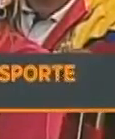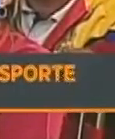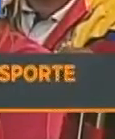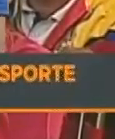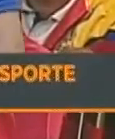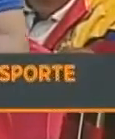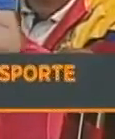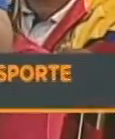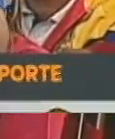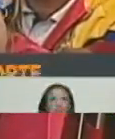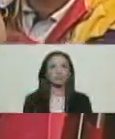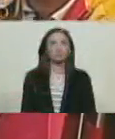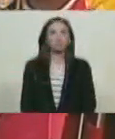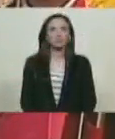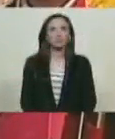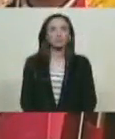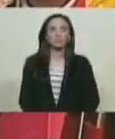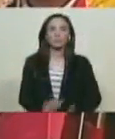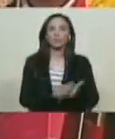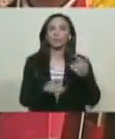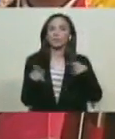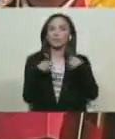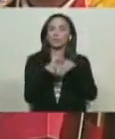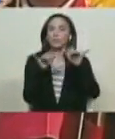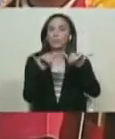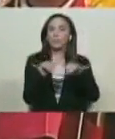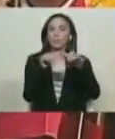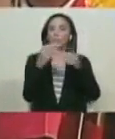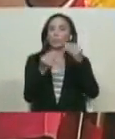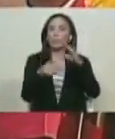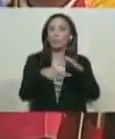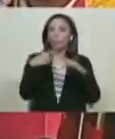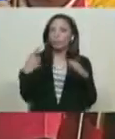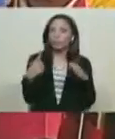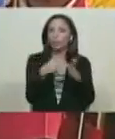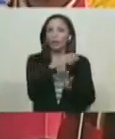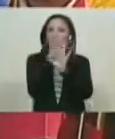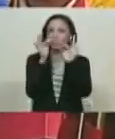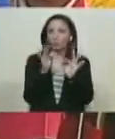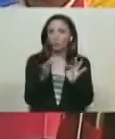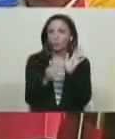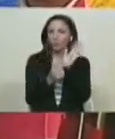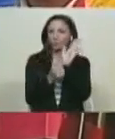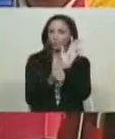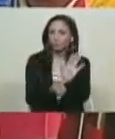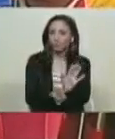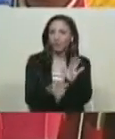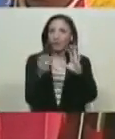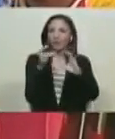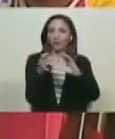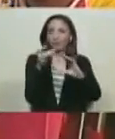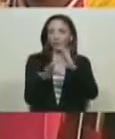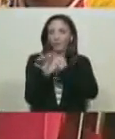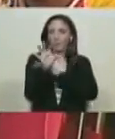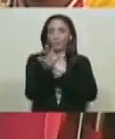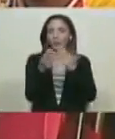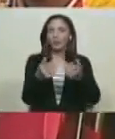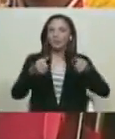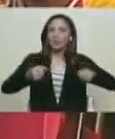código QR, así como nosotros, tenemos la oportunidad, y es el modelo que estamos llevando ahorita con los